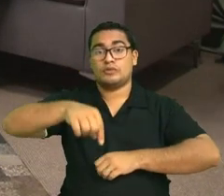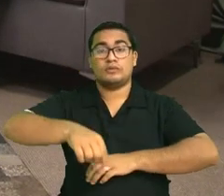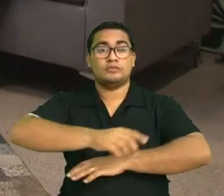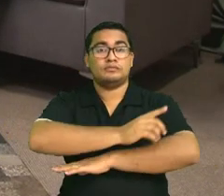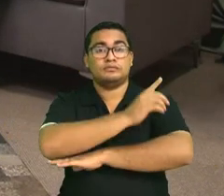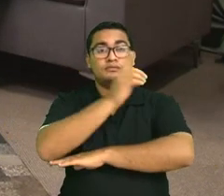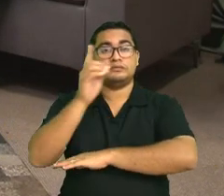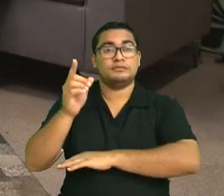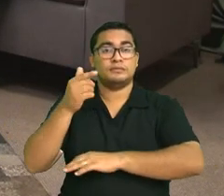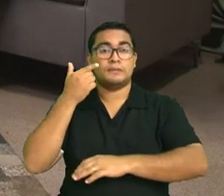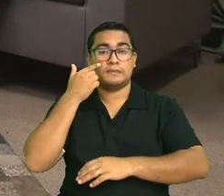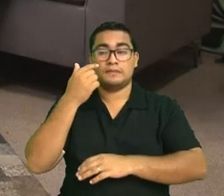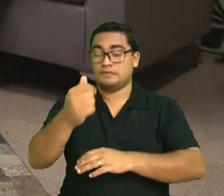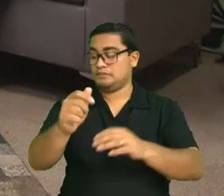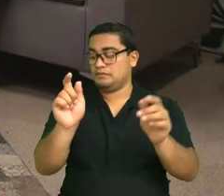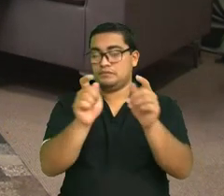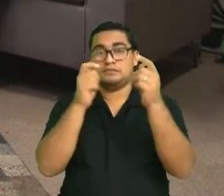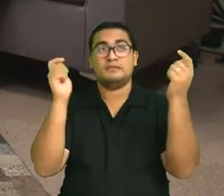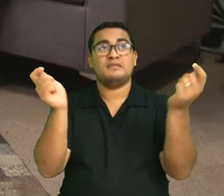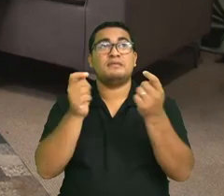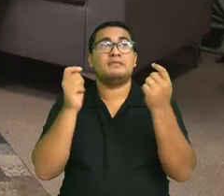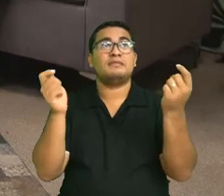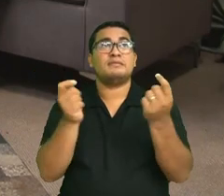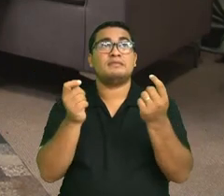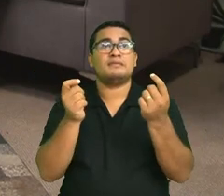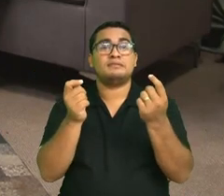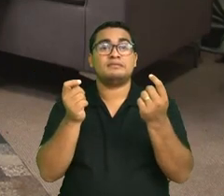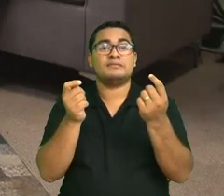y celebrar, ¿verdad?,